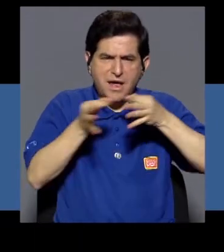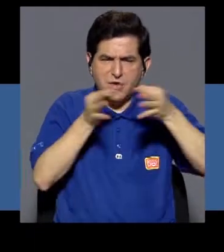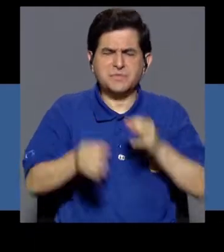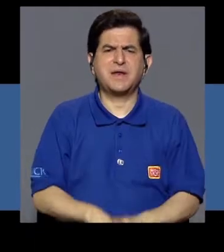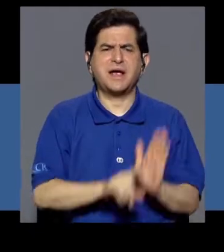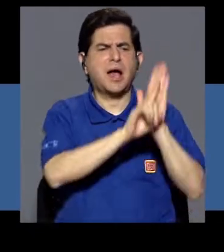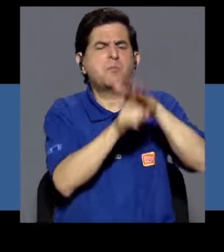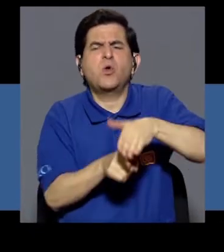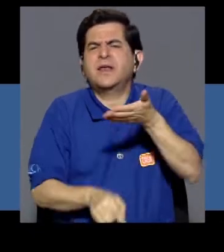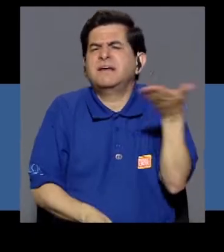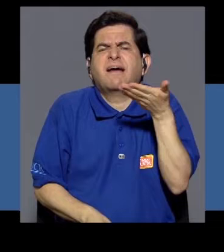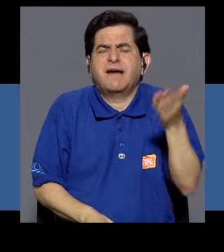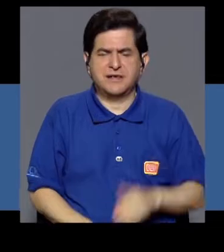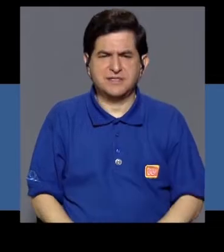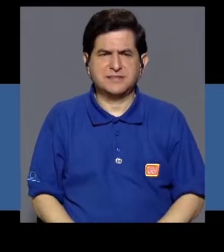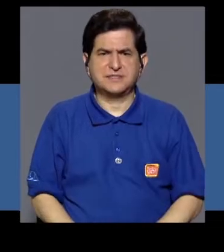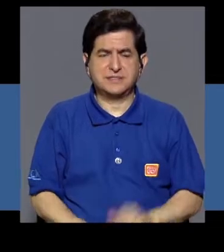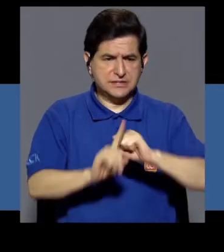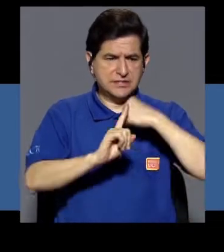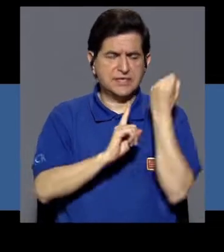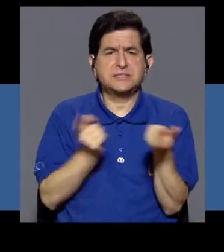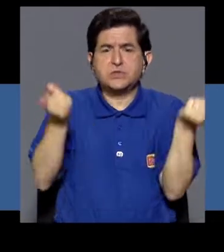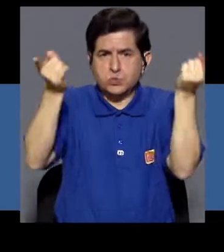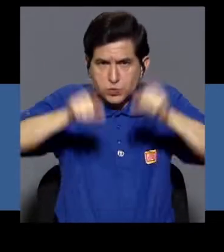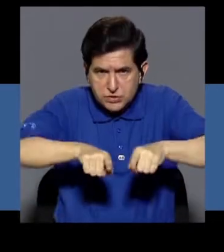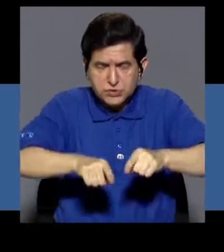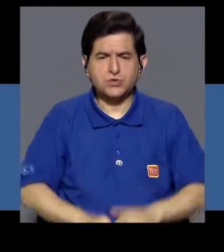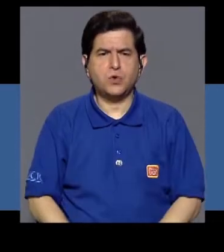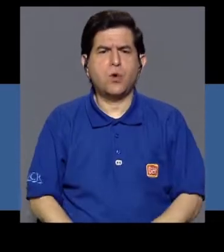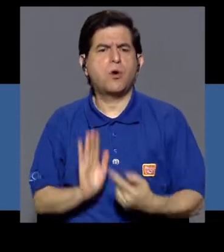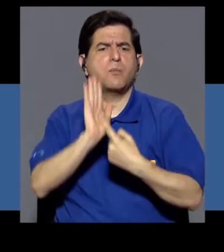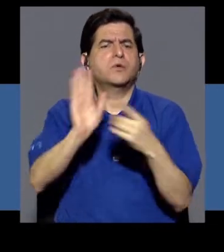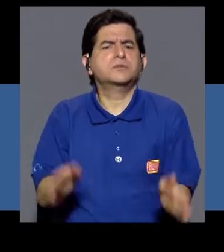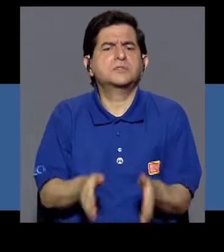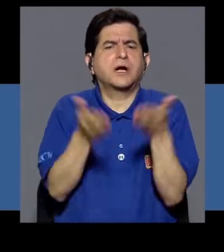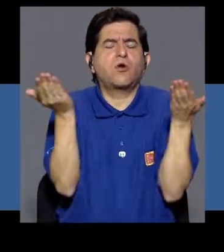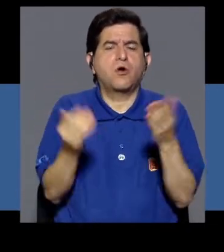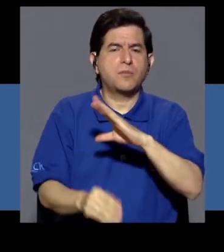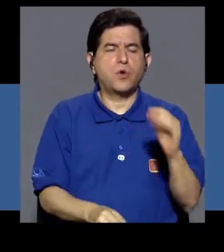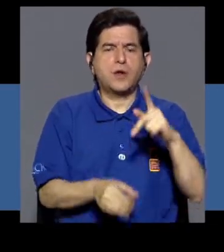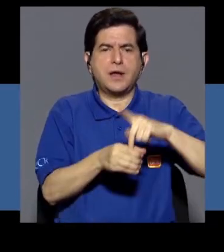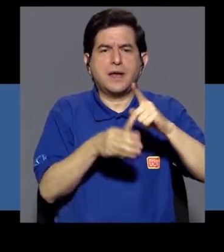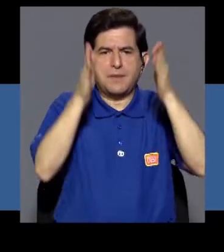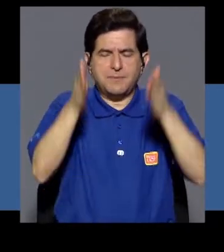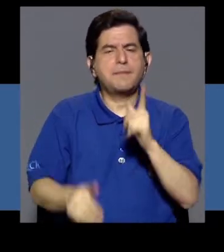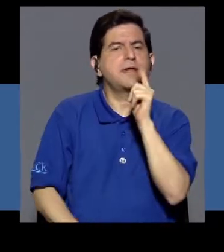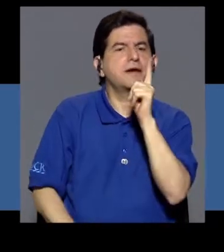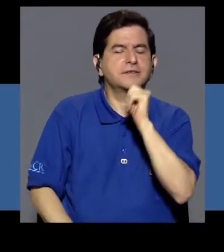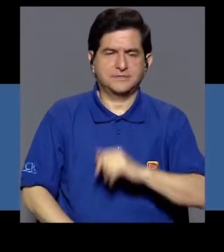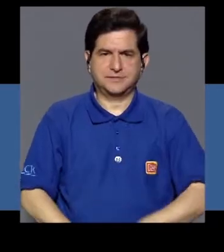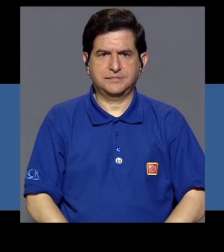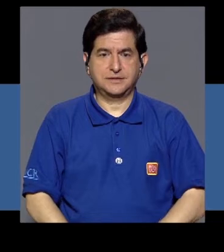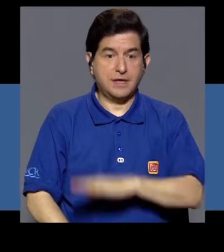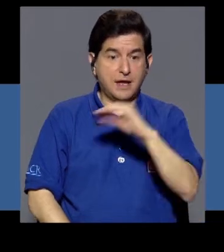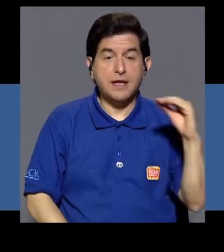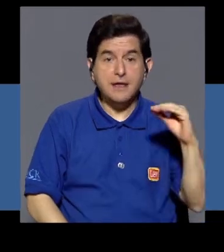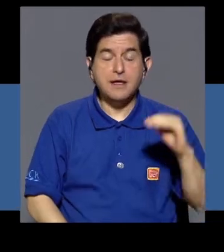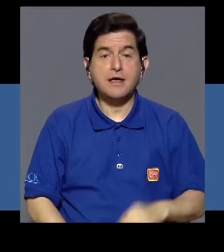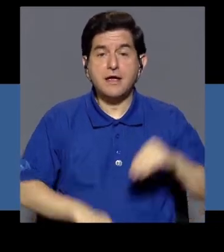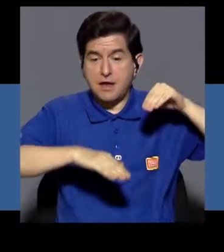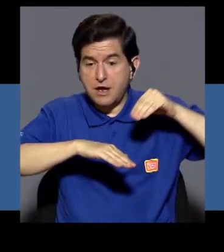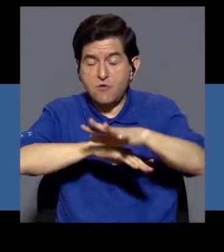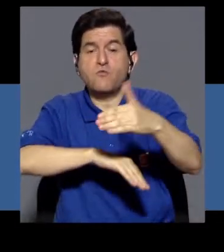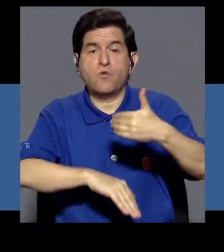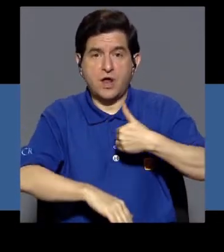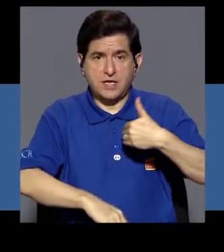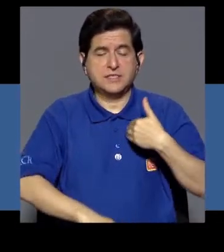Primero, explica qué es el bullying, en qué condiciones se da, cómo se manifiesta y quiénes son los involucrados y